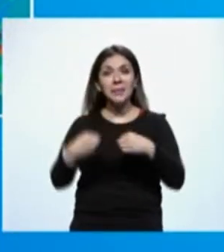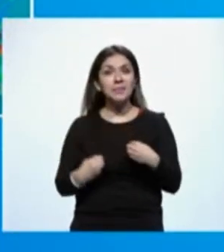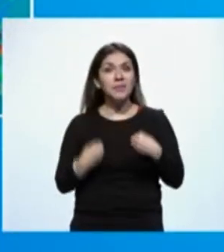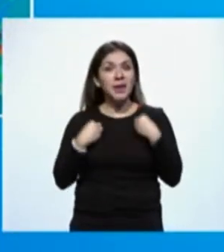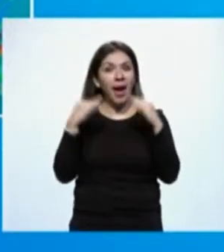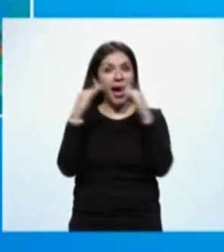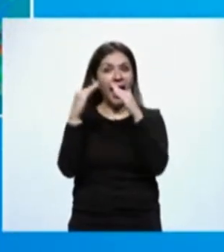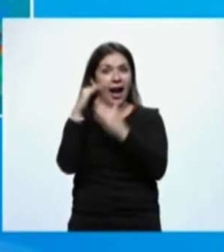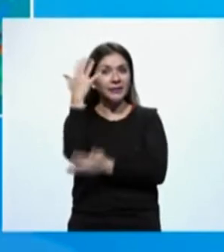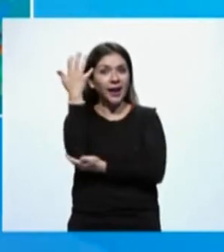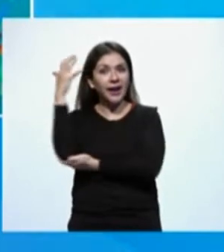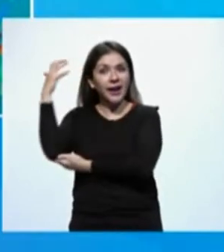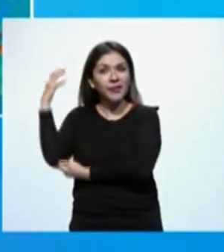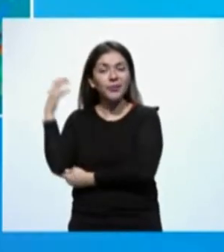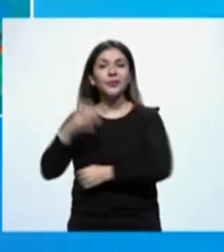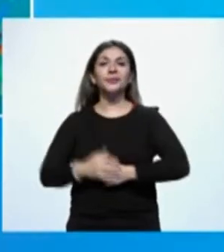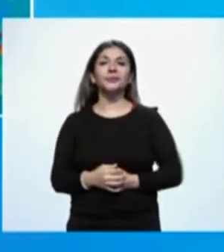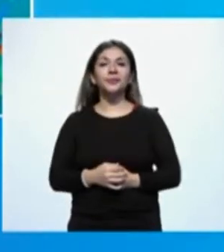habitaban.